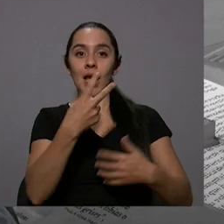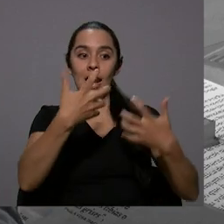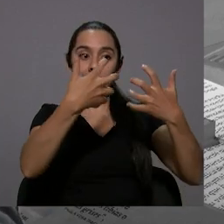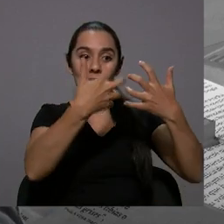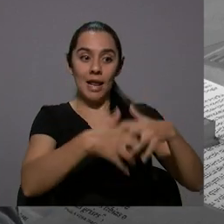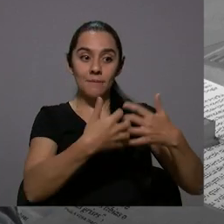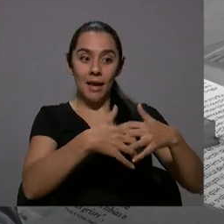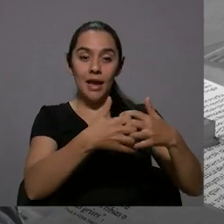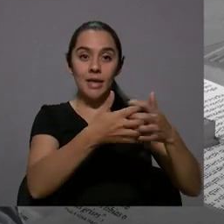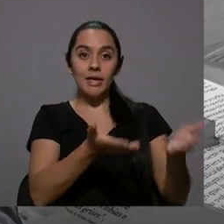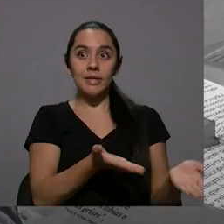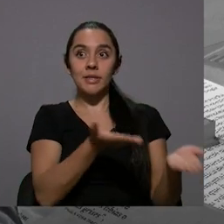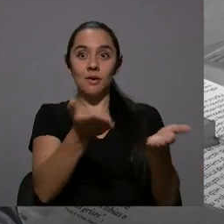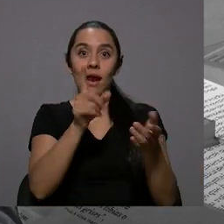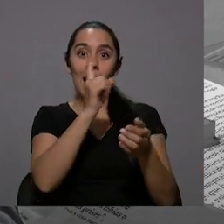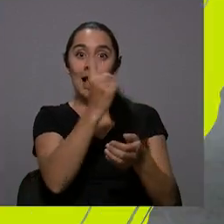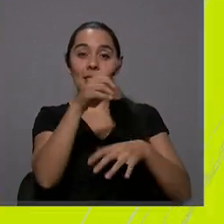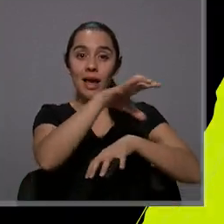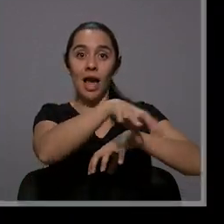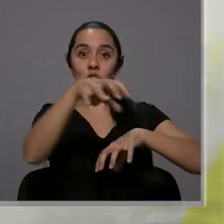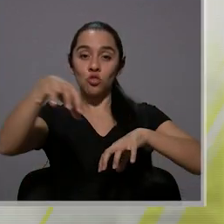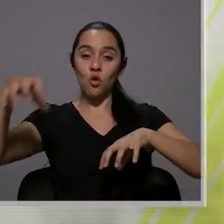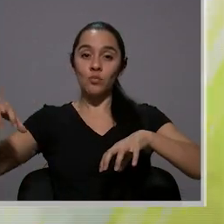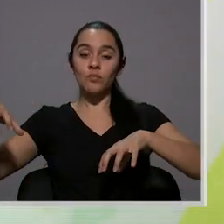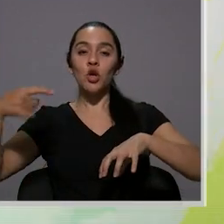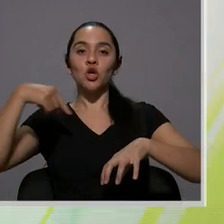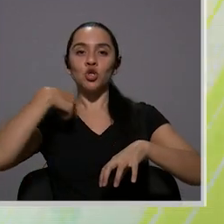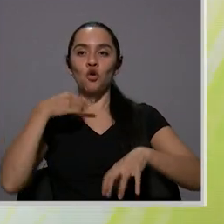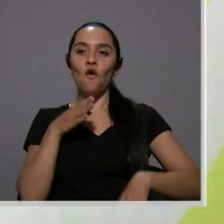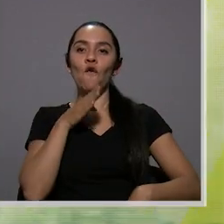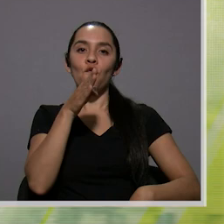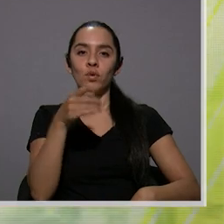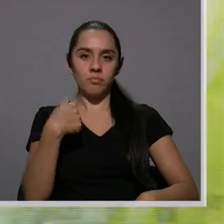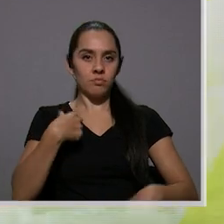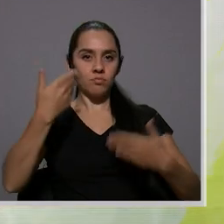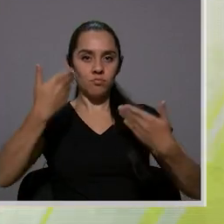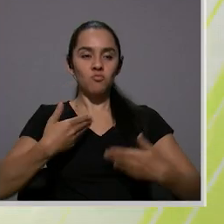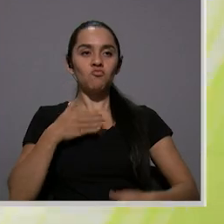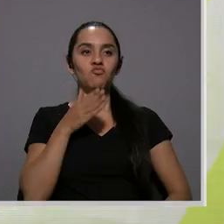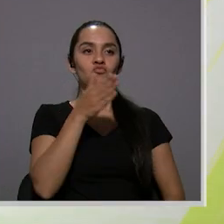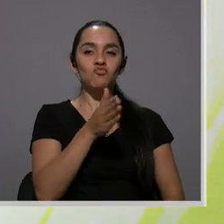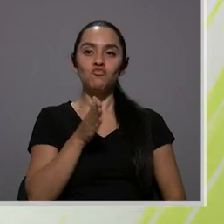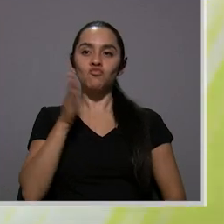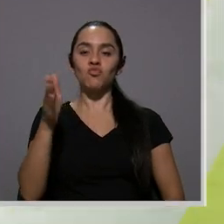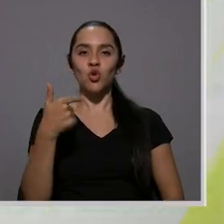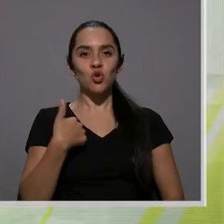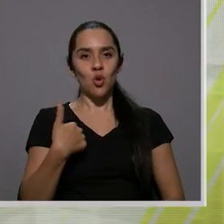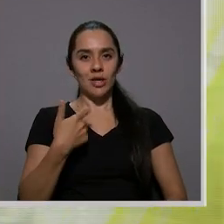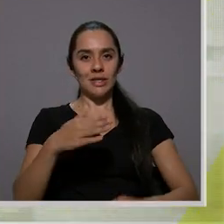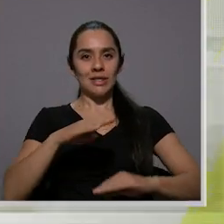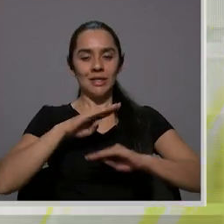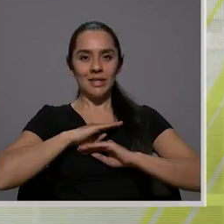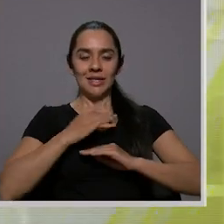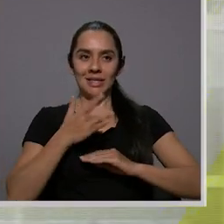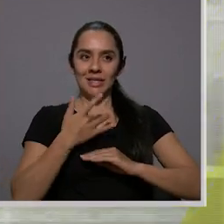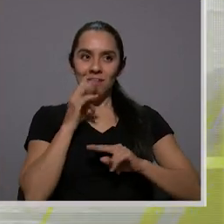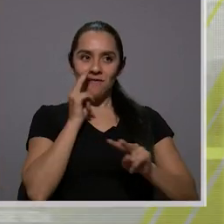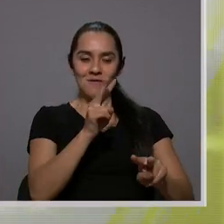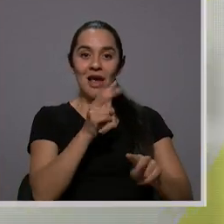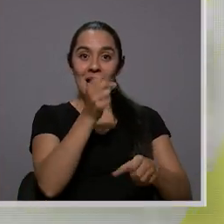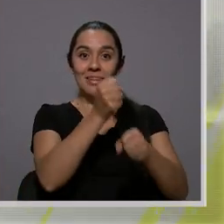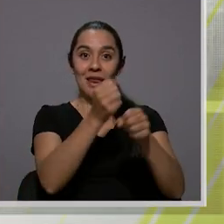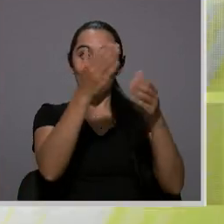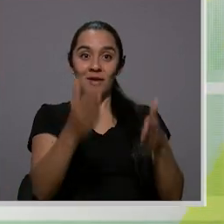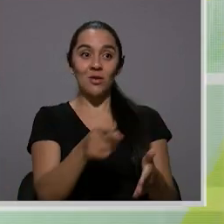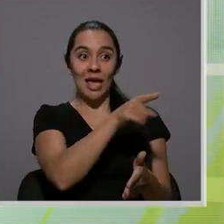máquinas a los a los cantones yo personalmente fui a muchos lugares y con gran satisfacción veí a nuestros funcionarios